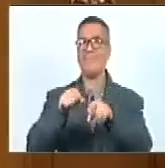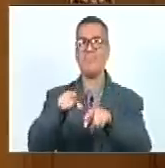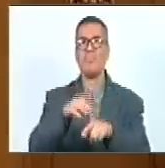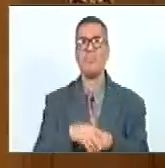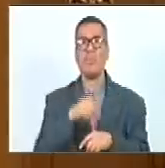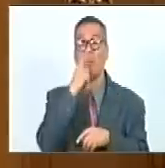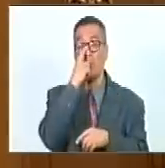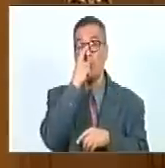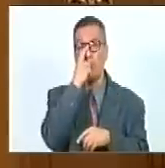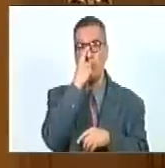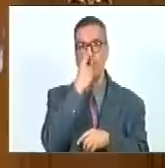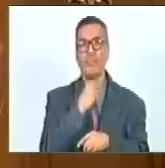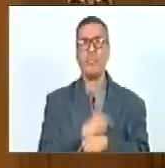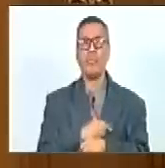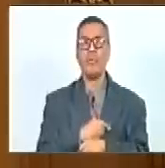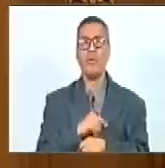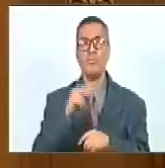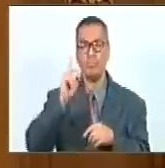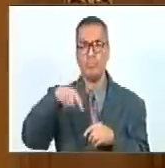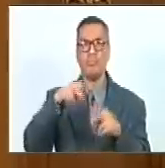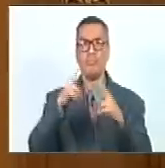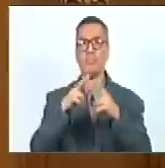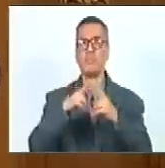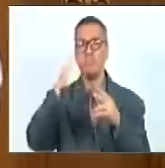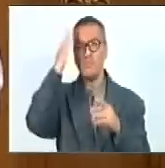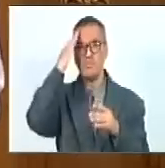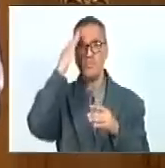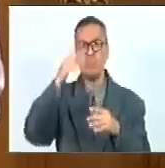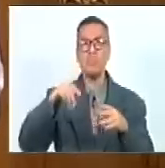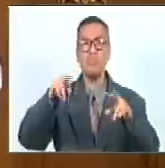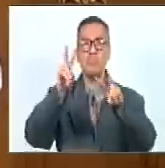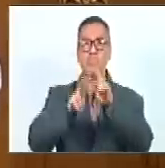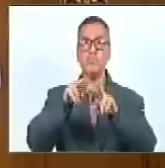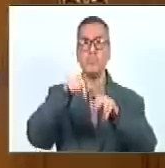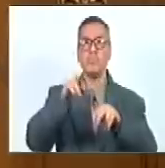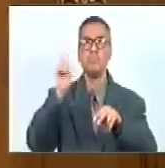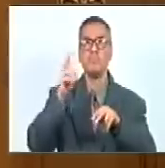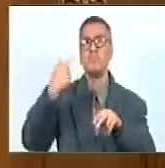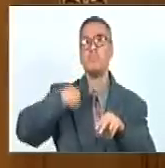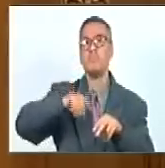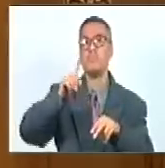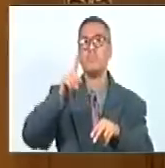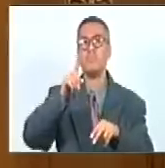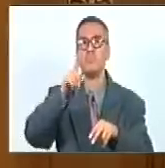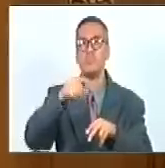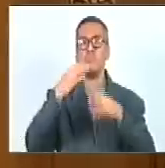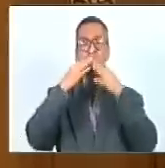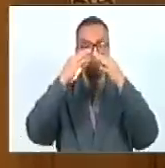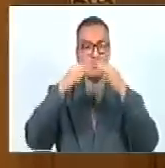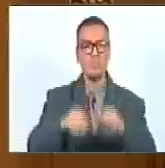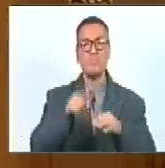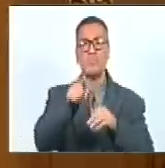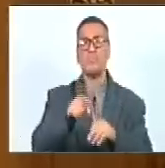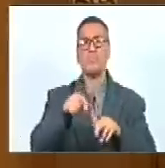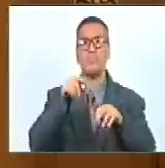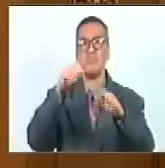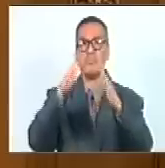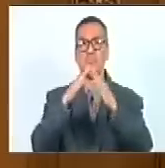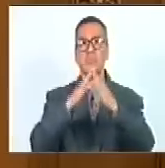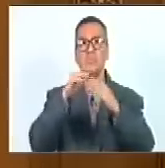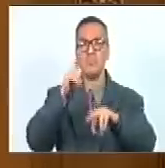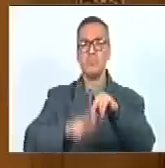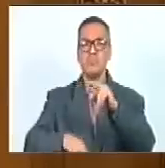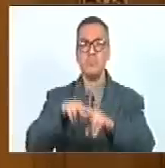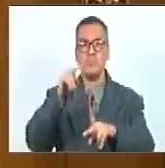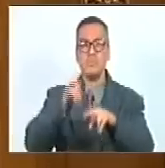también es conocido, es sabido que la gran misión Vivienda Venezuela tiene que garantizar que las viviendas que se